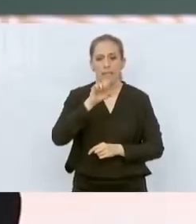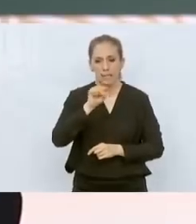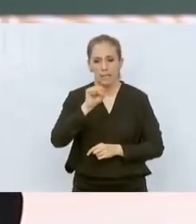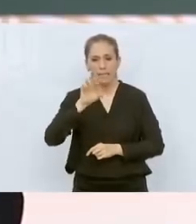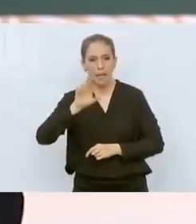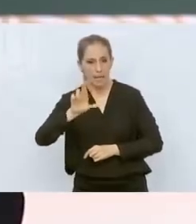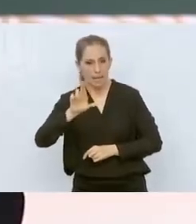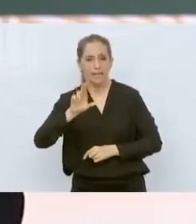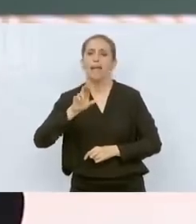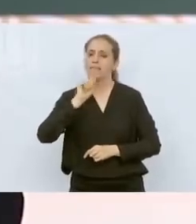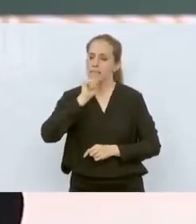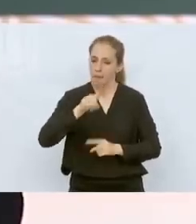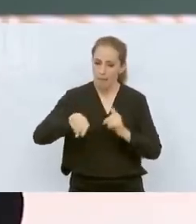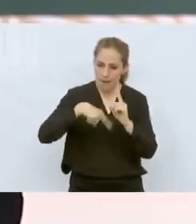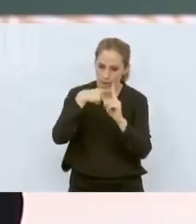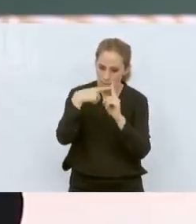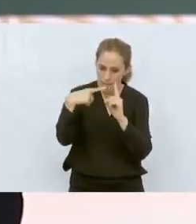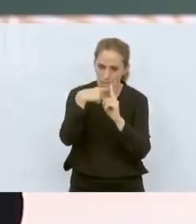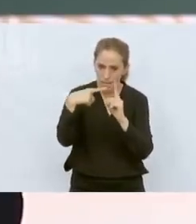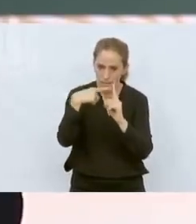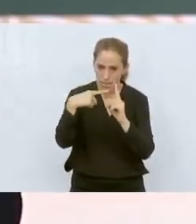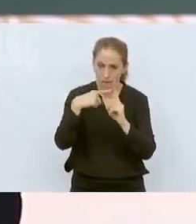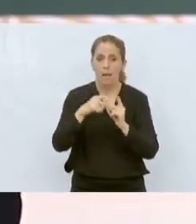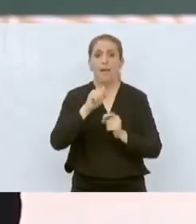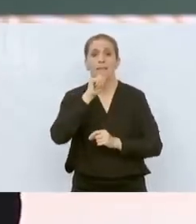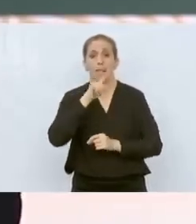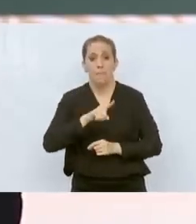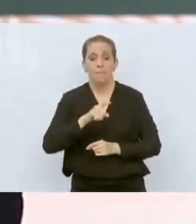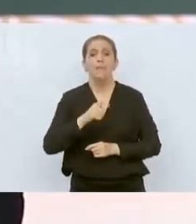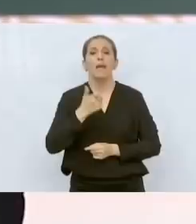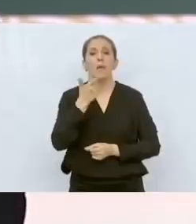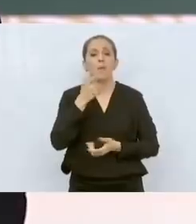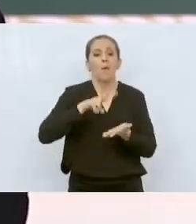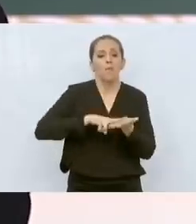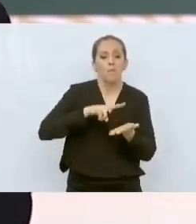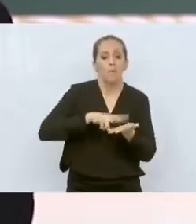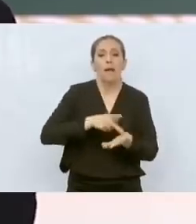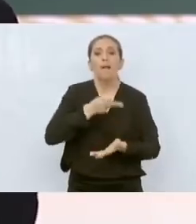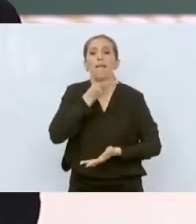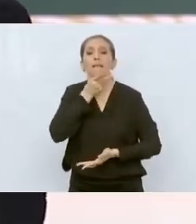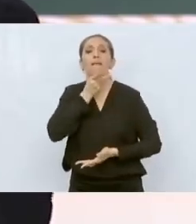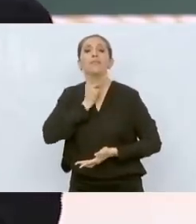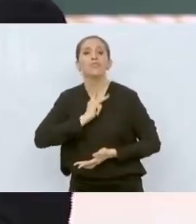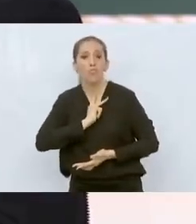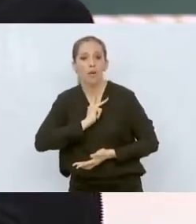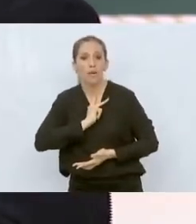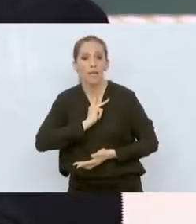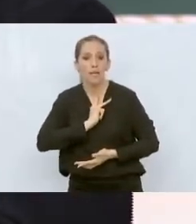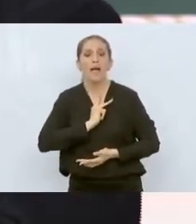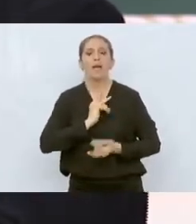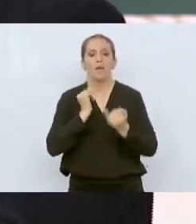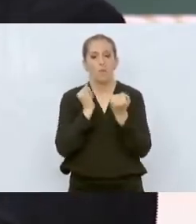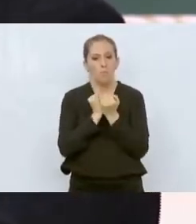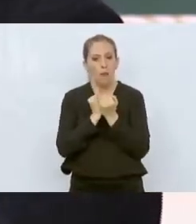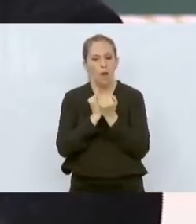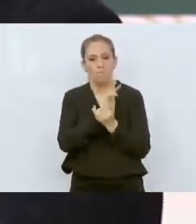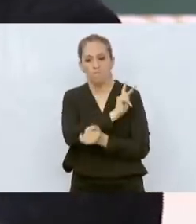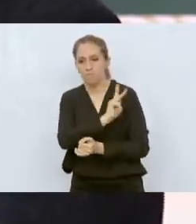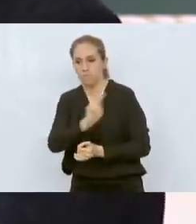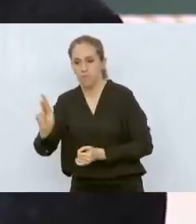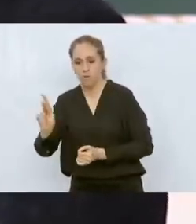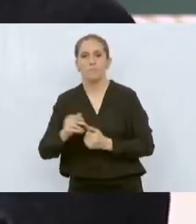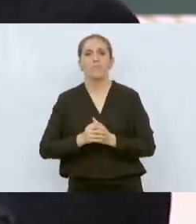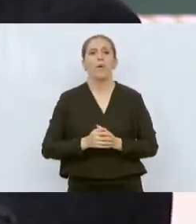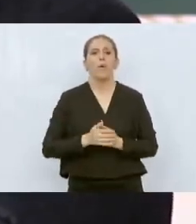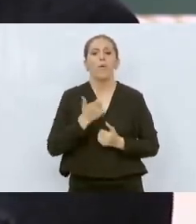Se homologó el precio de las gasolinas a lo que cuestan los combustibles del otro lado de la